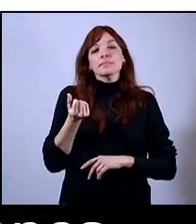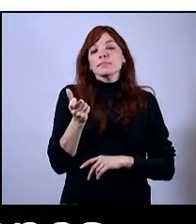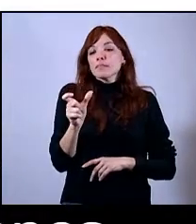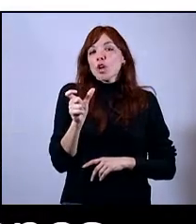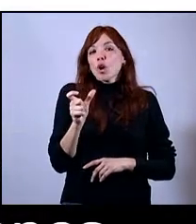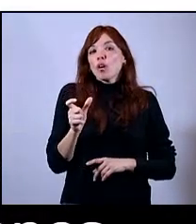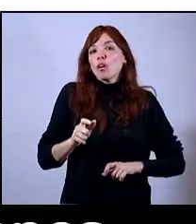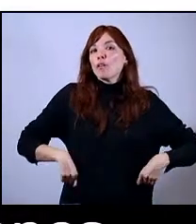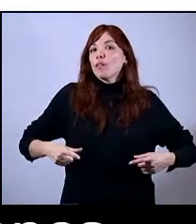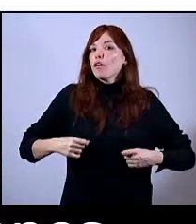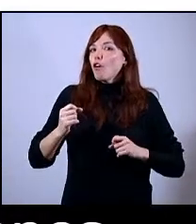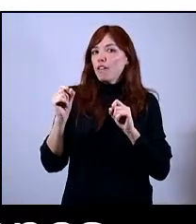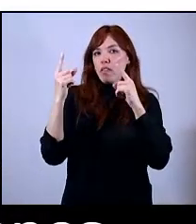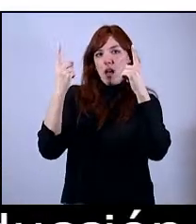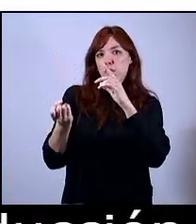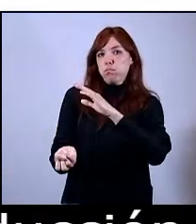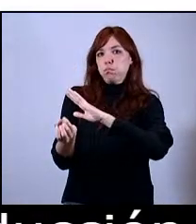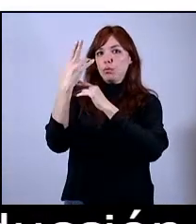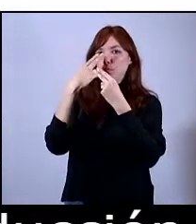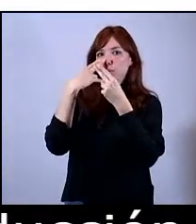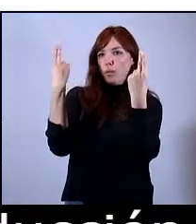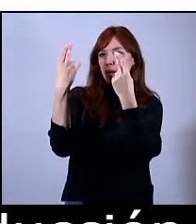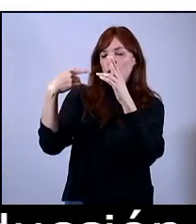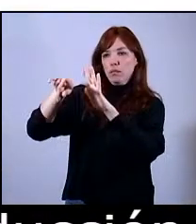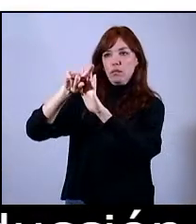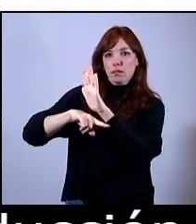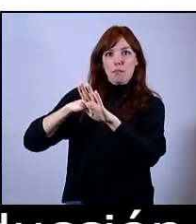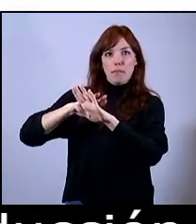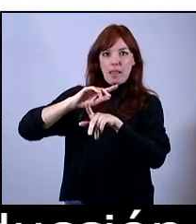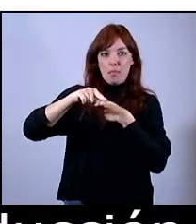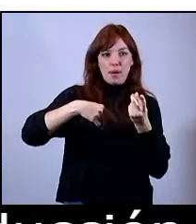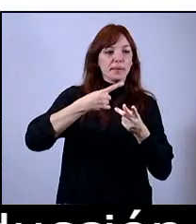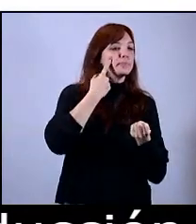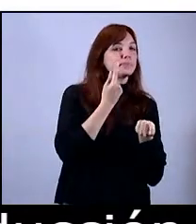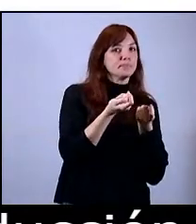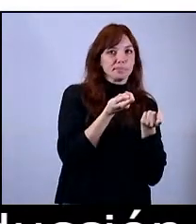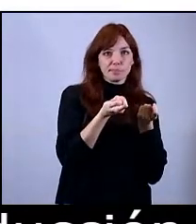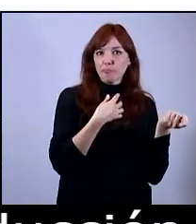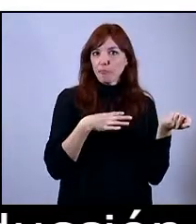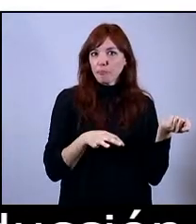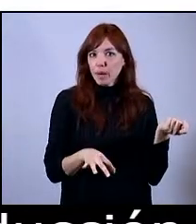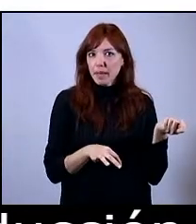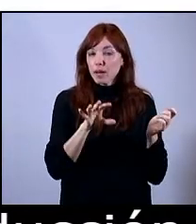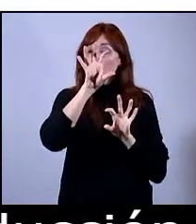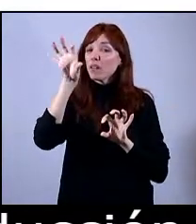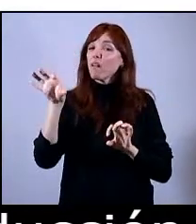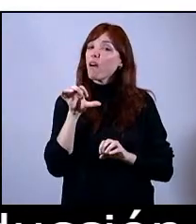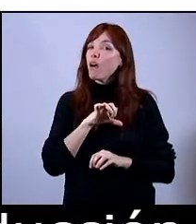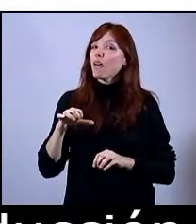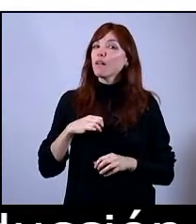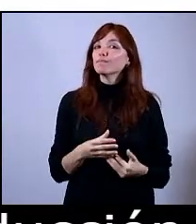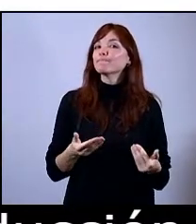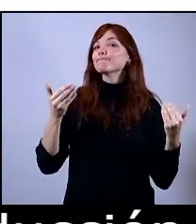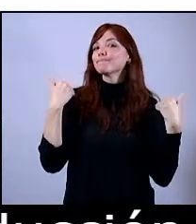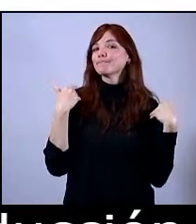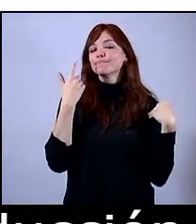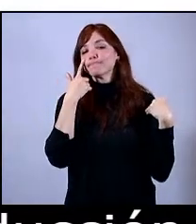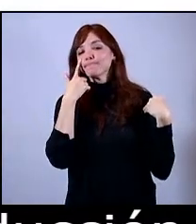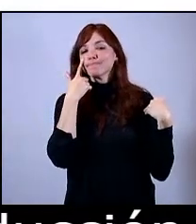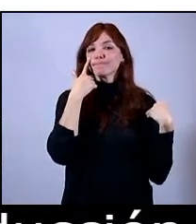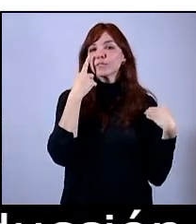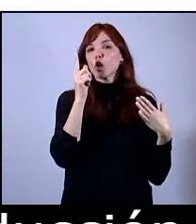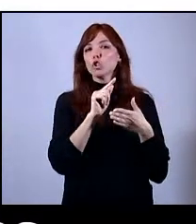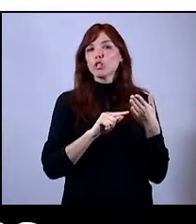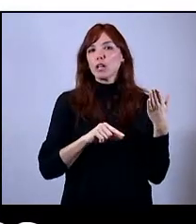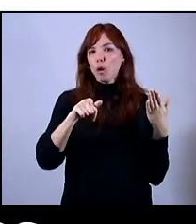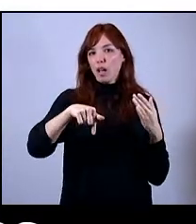producción oficiales para que podamos inspeccionar. Inspeccionar las comunidades autónomas, los contratos que se firmen